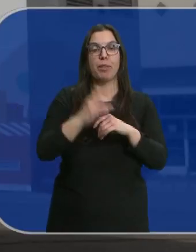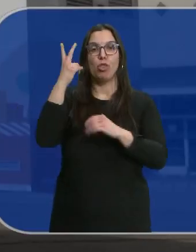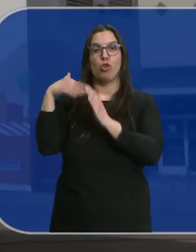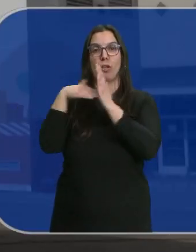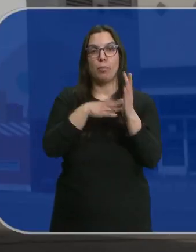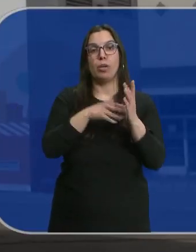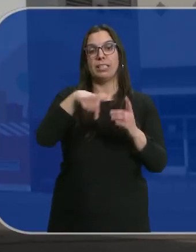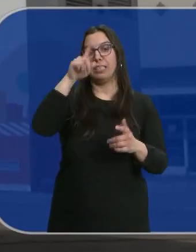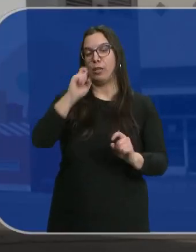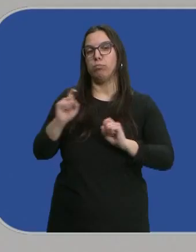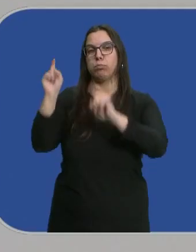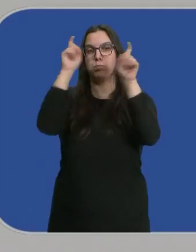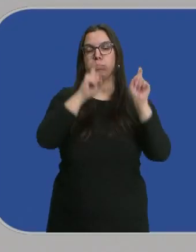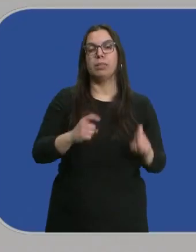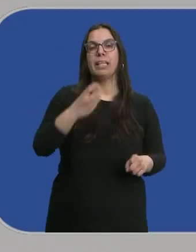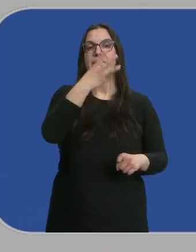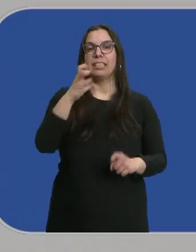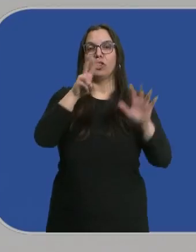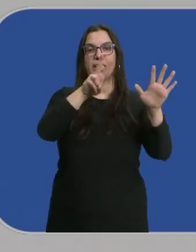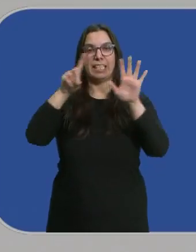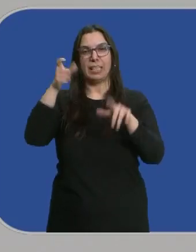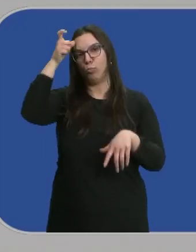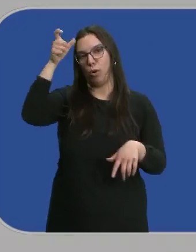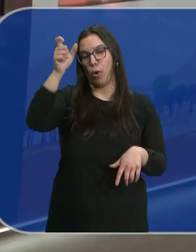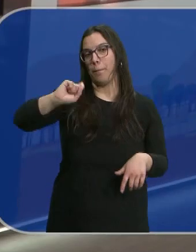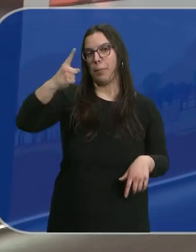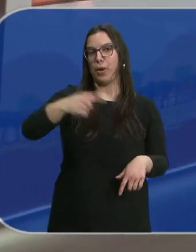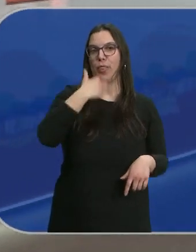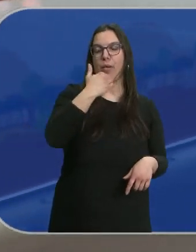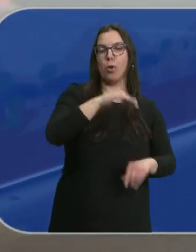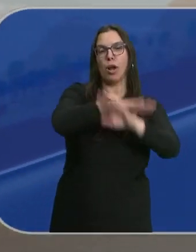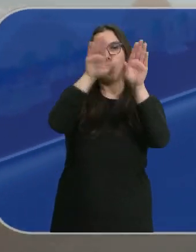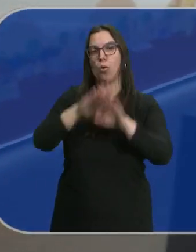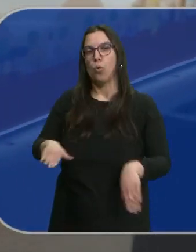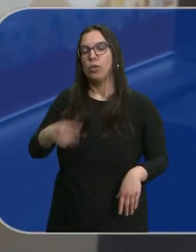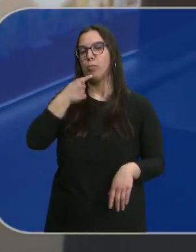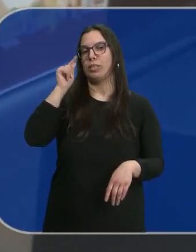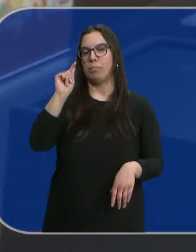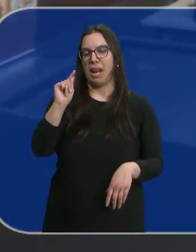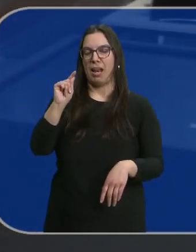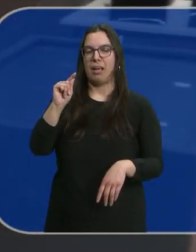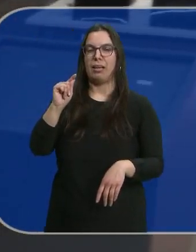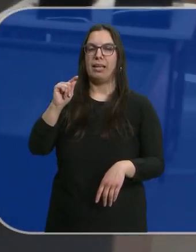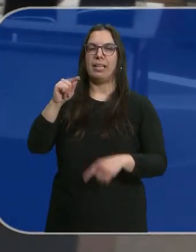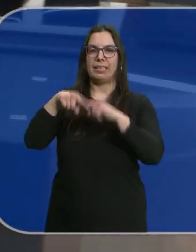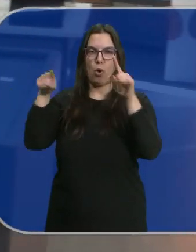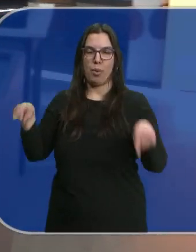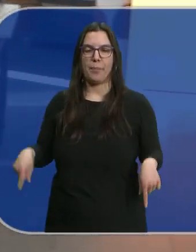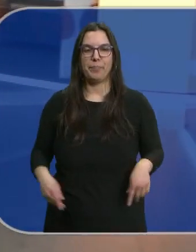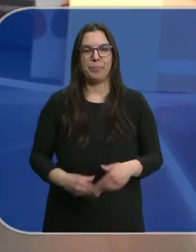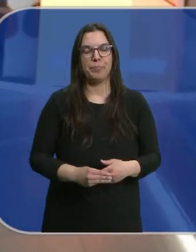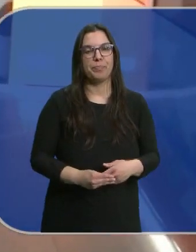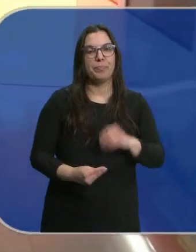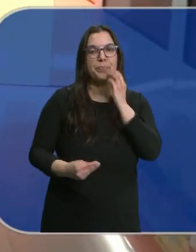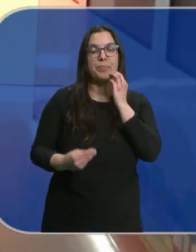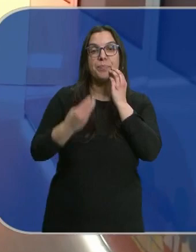camiones recorrerán este año 376 municipios, empezando por Zamora y terminando en El Espinar, Segovia. El objetivo ideal es que de